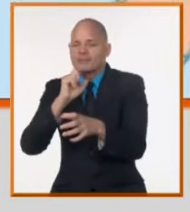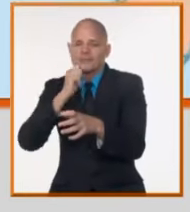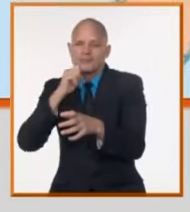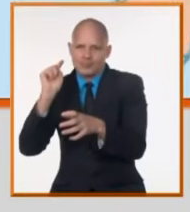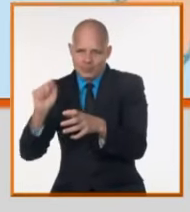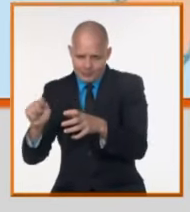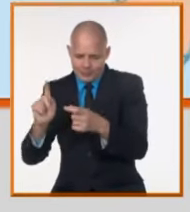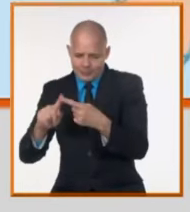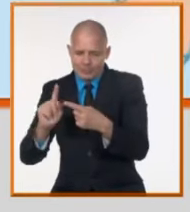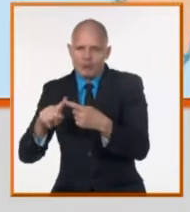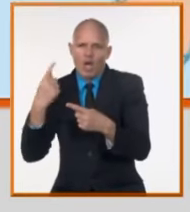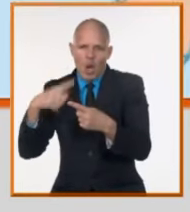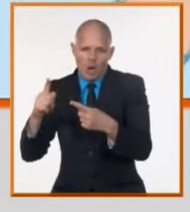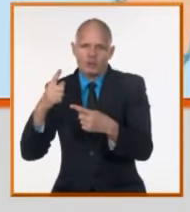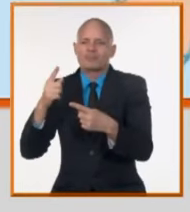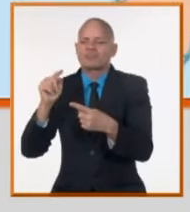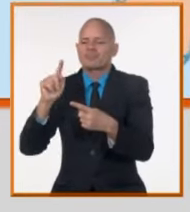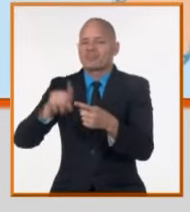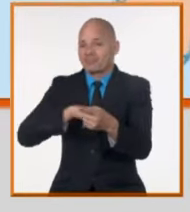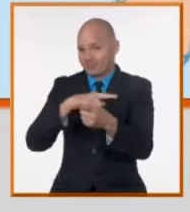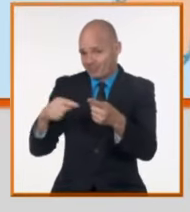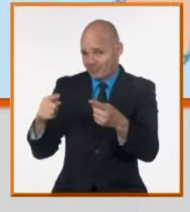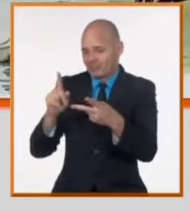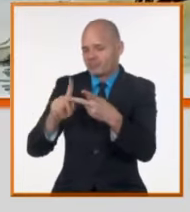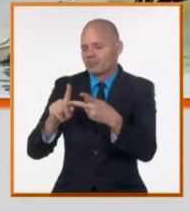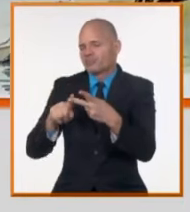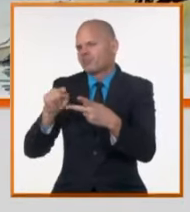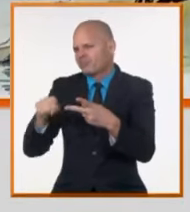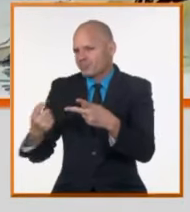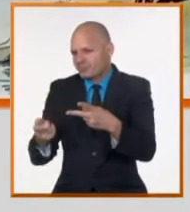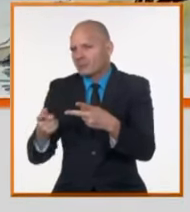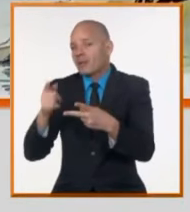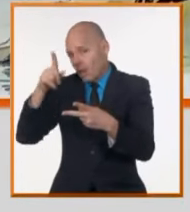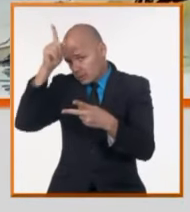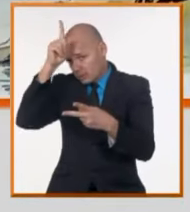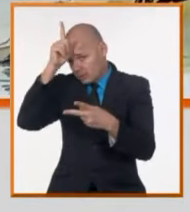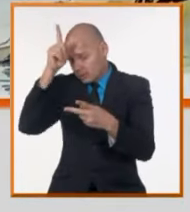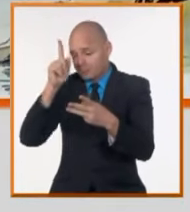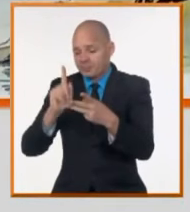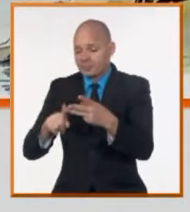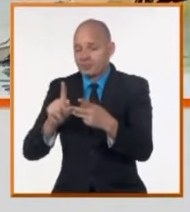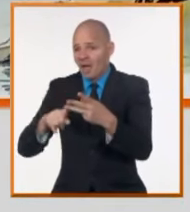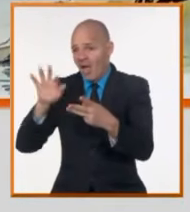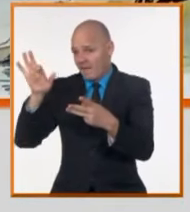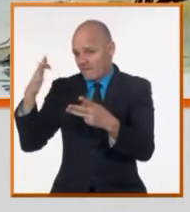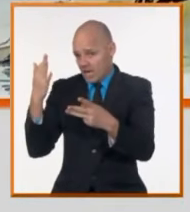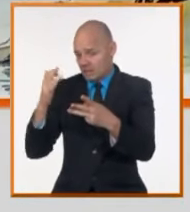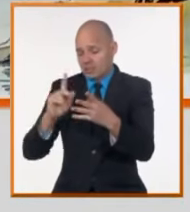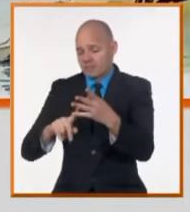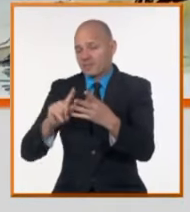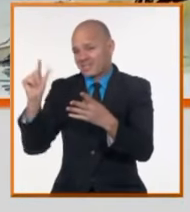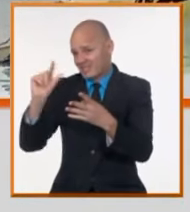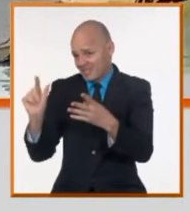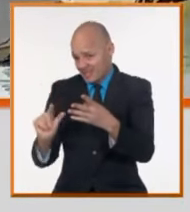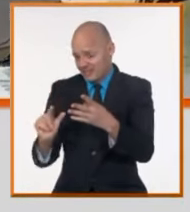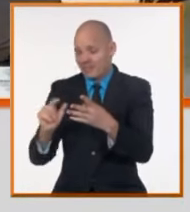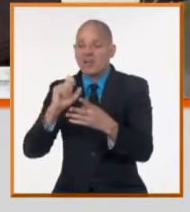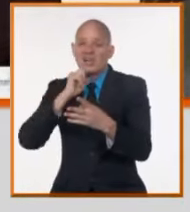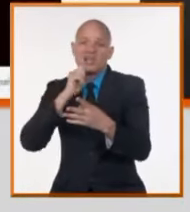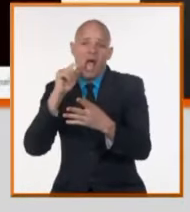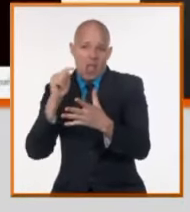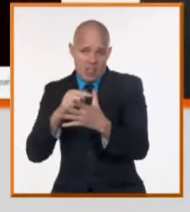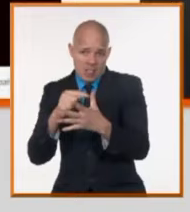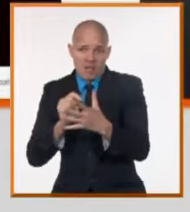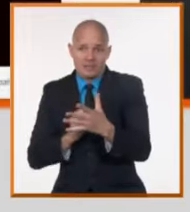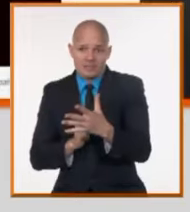Rusia, Austria y Prusia, que viene siendo lo que es Alemania. Y Fernando VII,